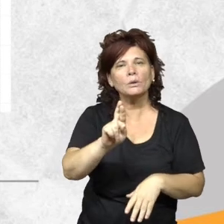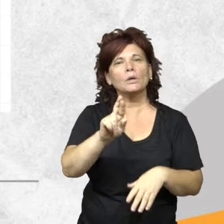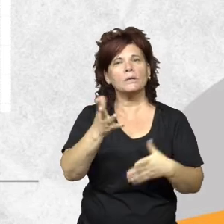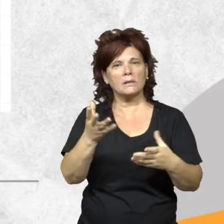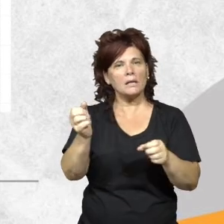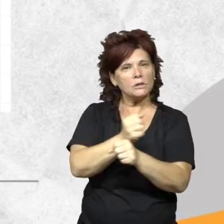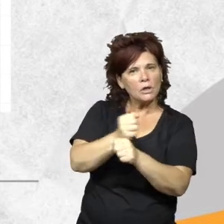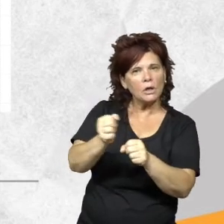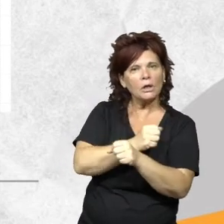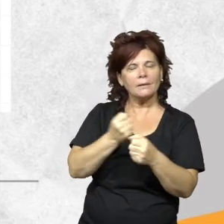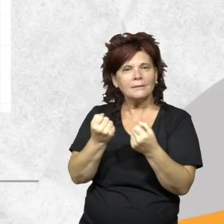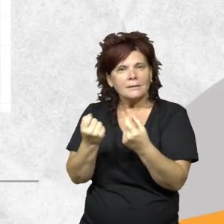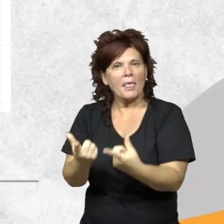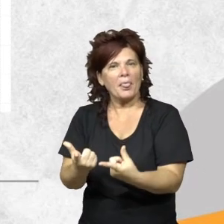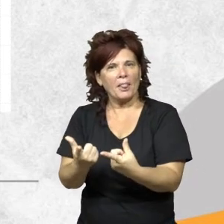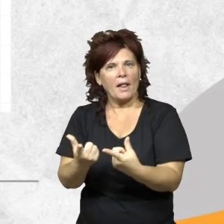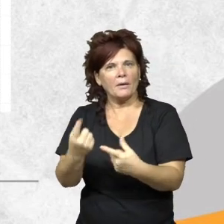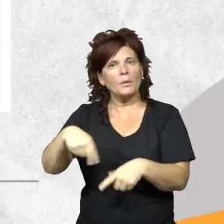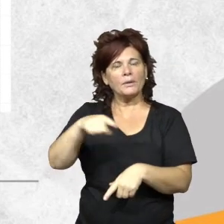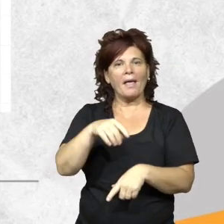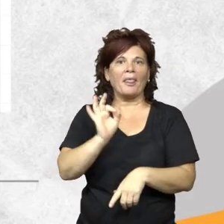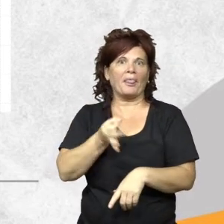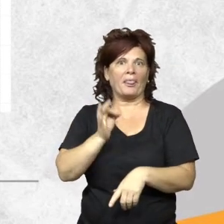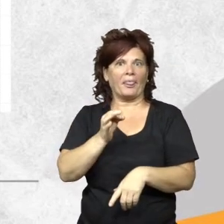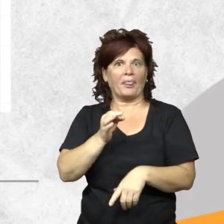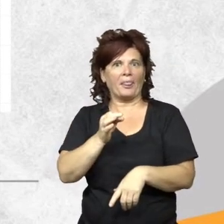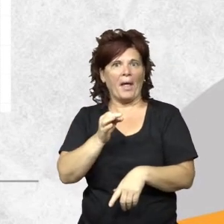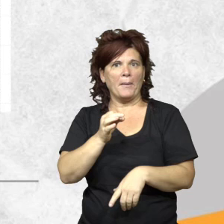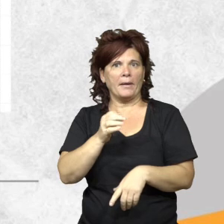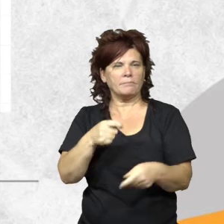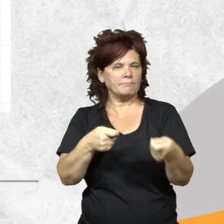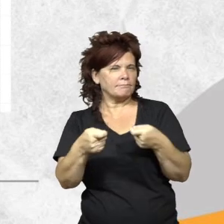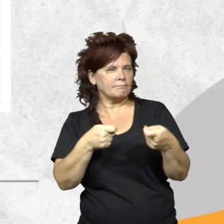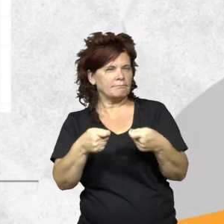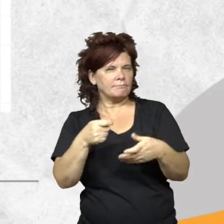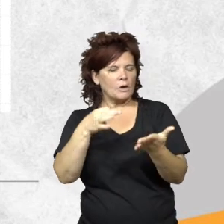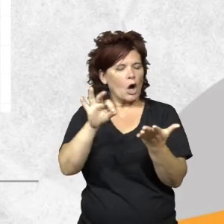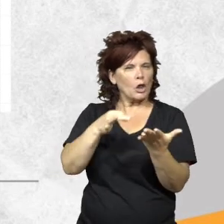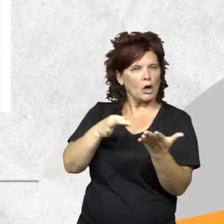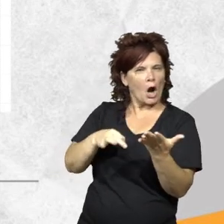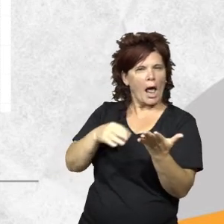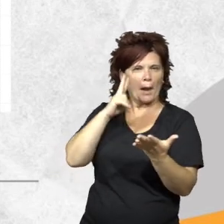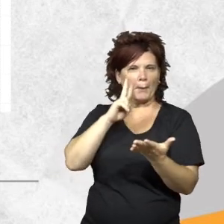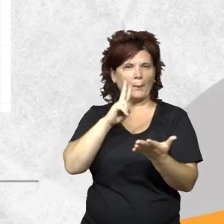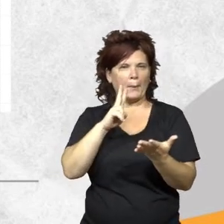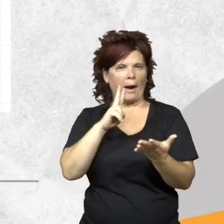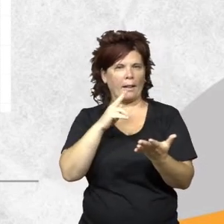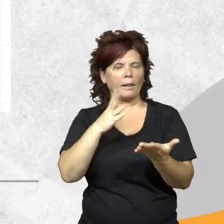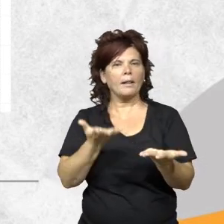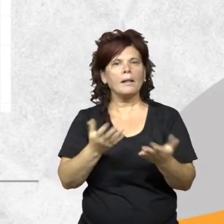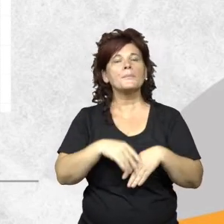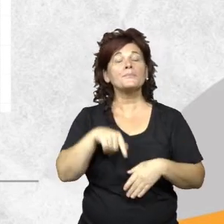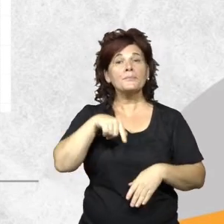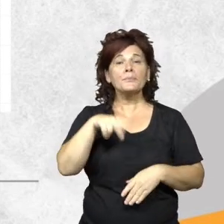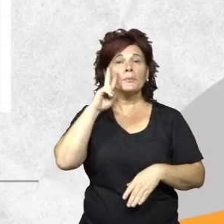los permisos que muchos de ustedes tienen que controlar y fiscalizar luego. Entonces, aquí como podemos ver, aquí